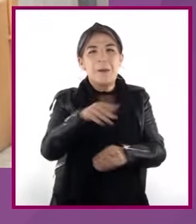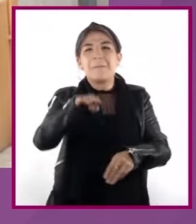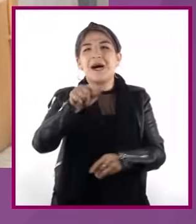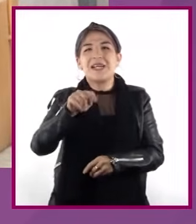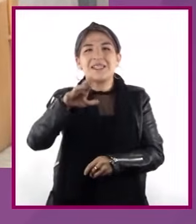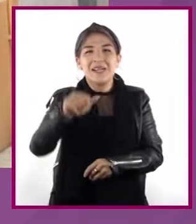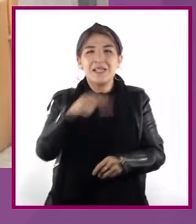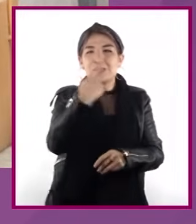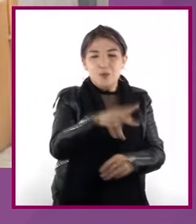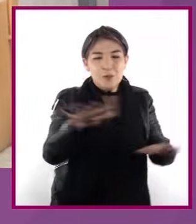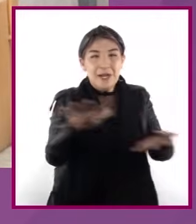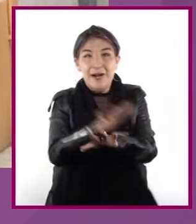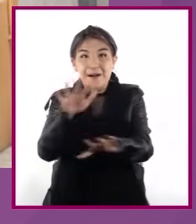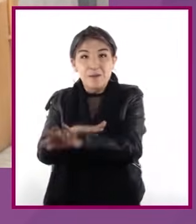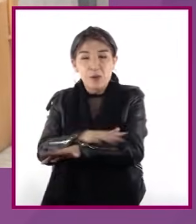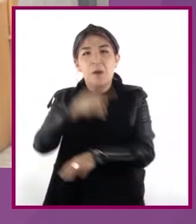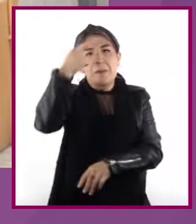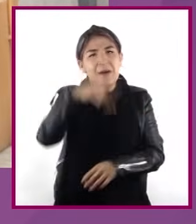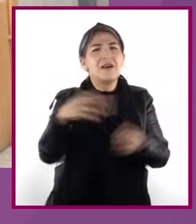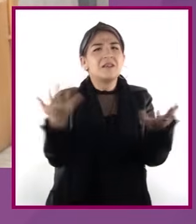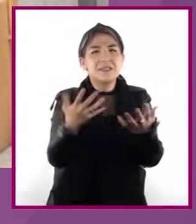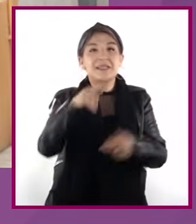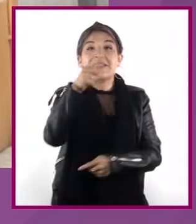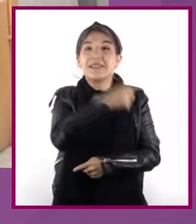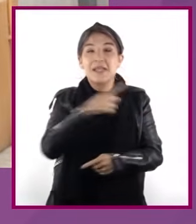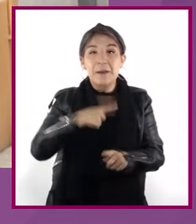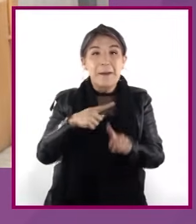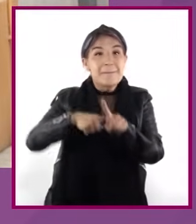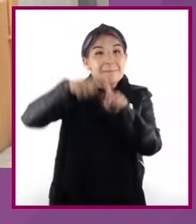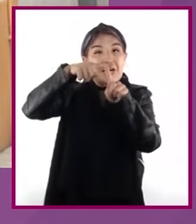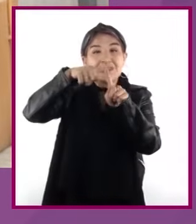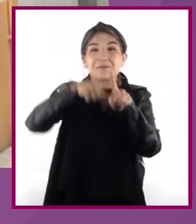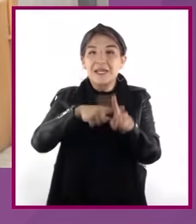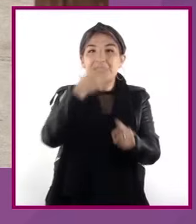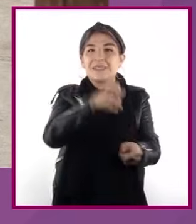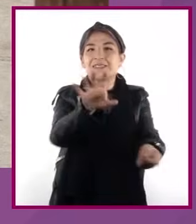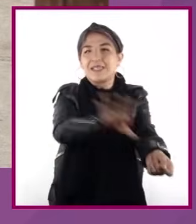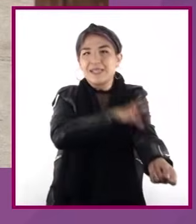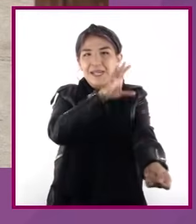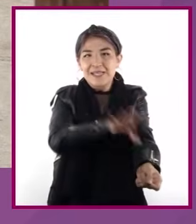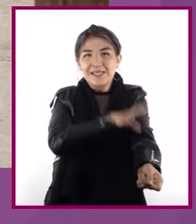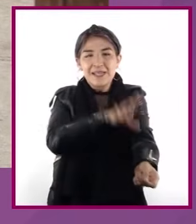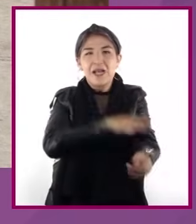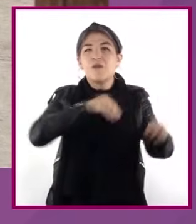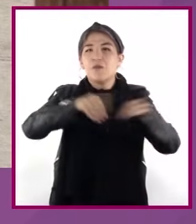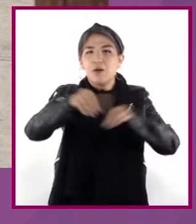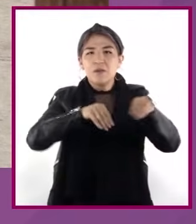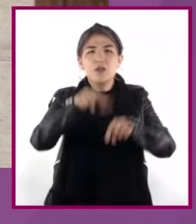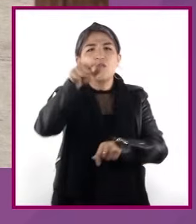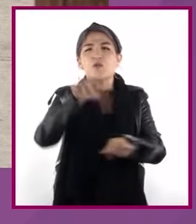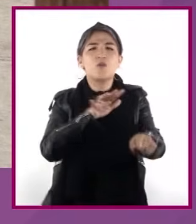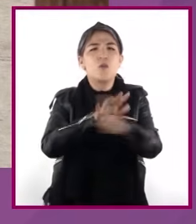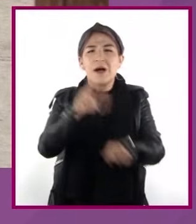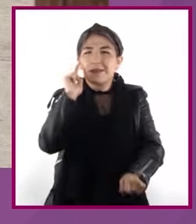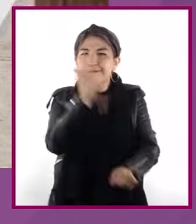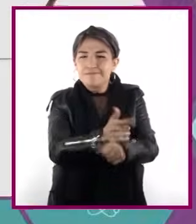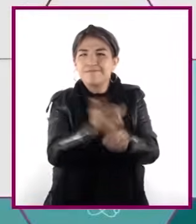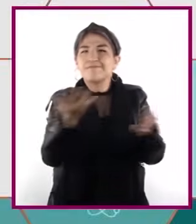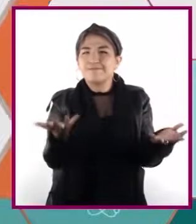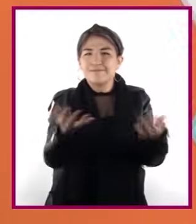de la materia, y para que se efectúen, debe aumentar o disminuir la energía térmica. ¿Cuáles cambios puedes identificar?